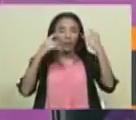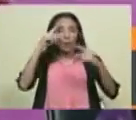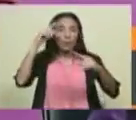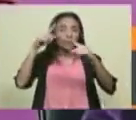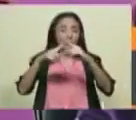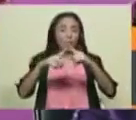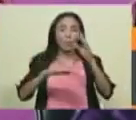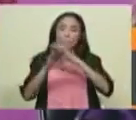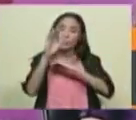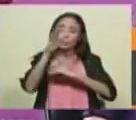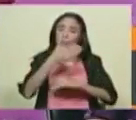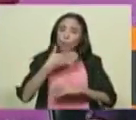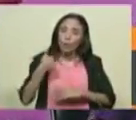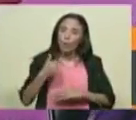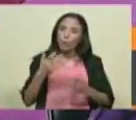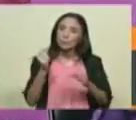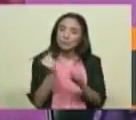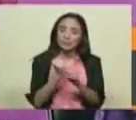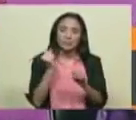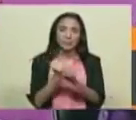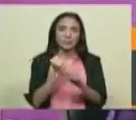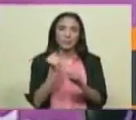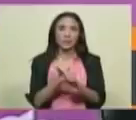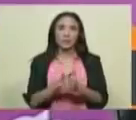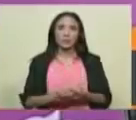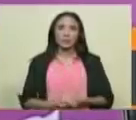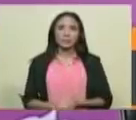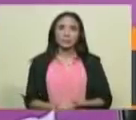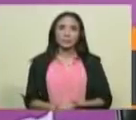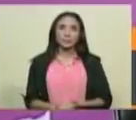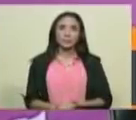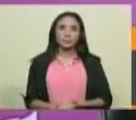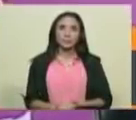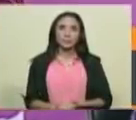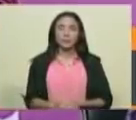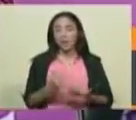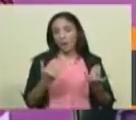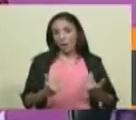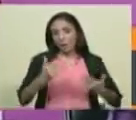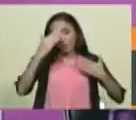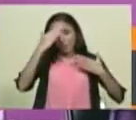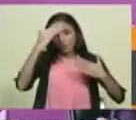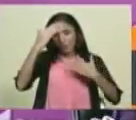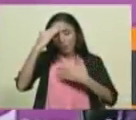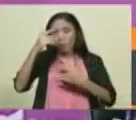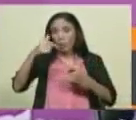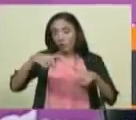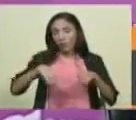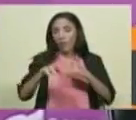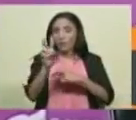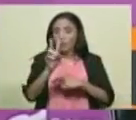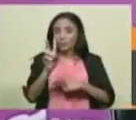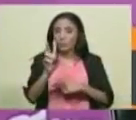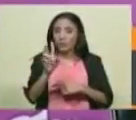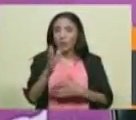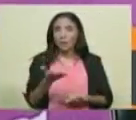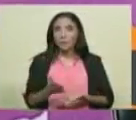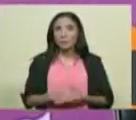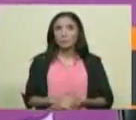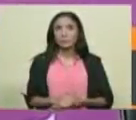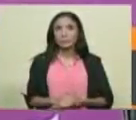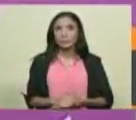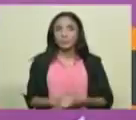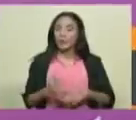futuro, quiero dar mis saludos. Se encuentran en Venezuela, dado que se dio